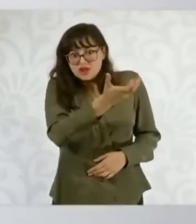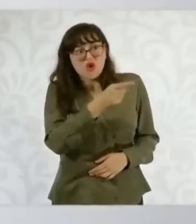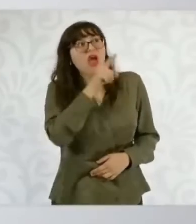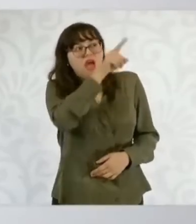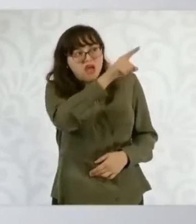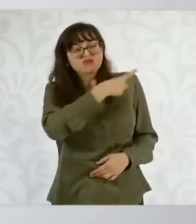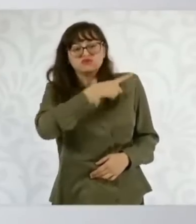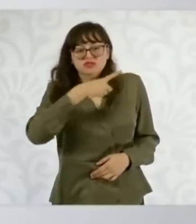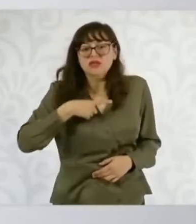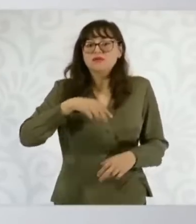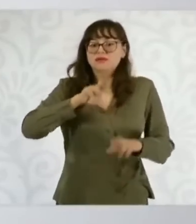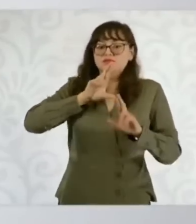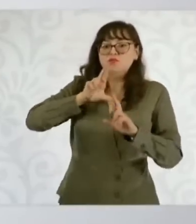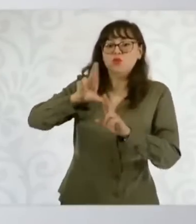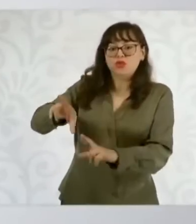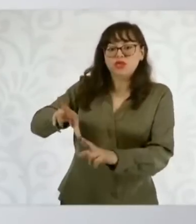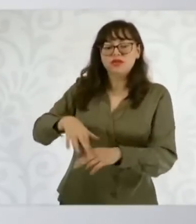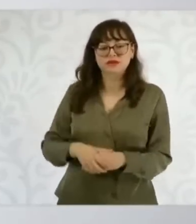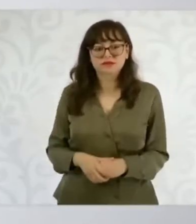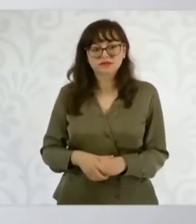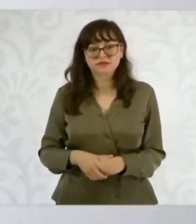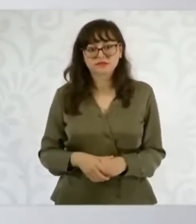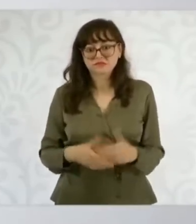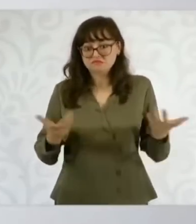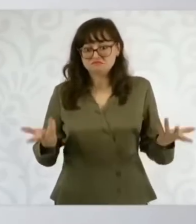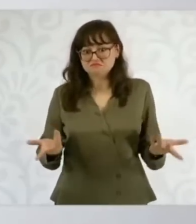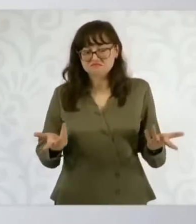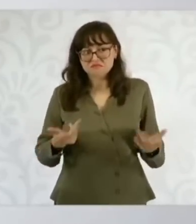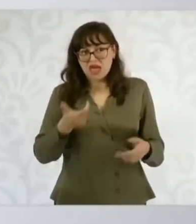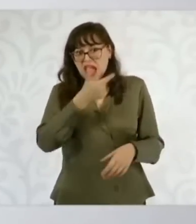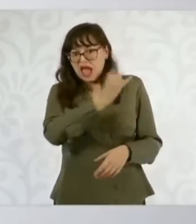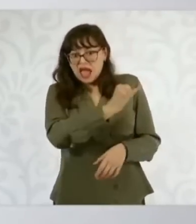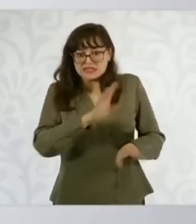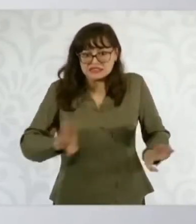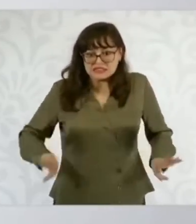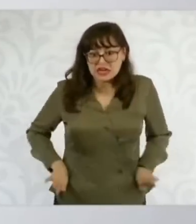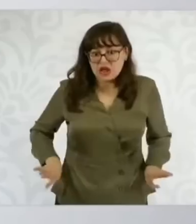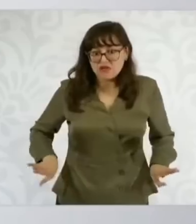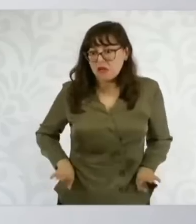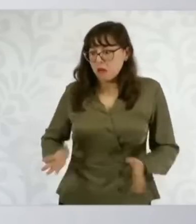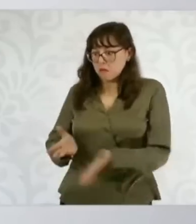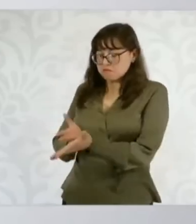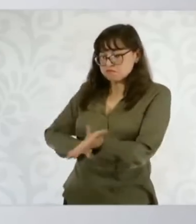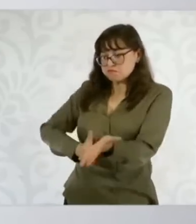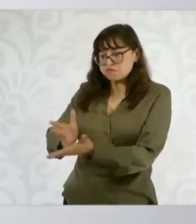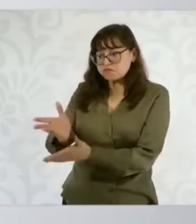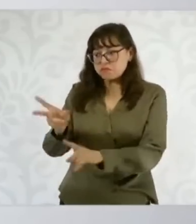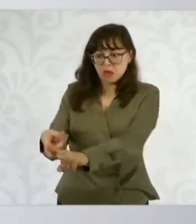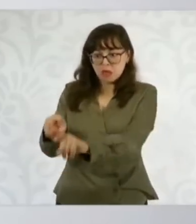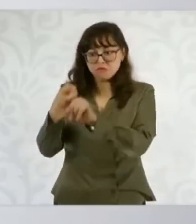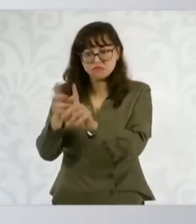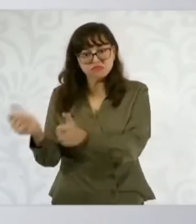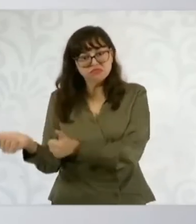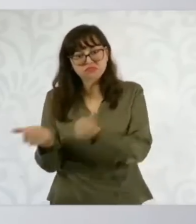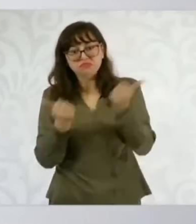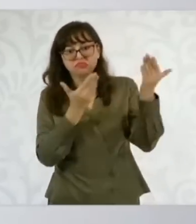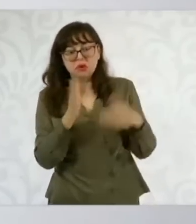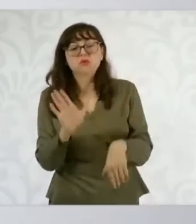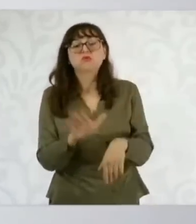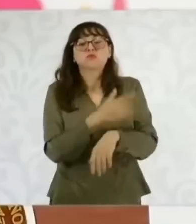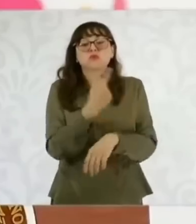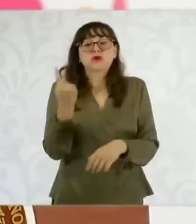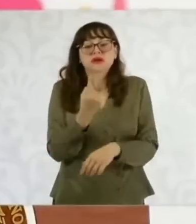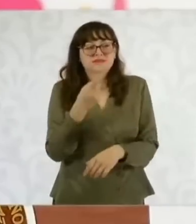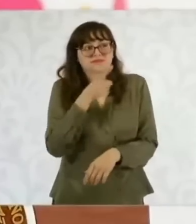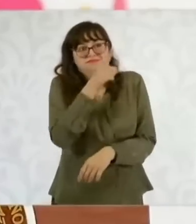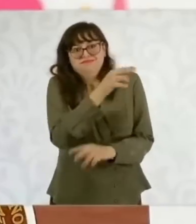Ellos son los que tienen que decir por qué realizaron esta operación de esta manera. Por eso